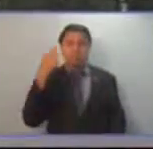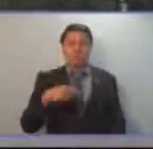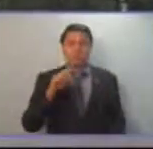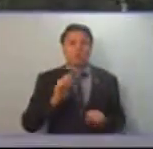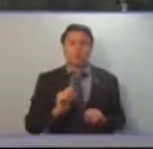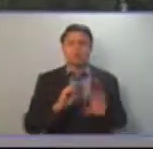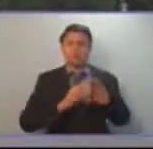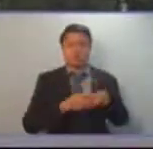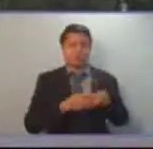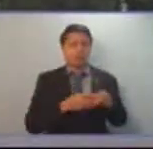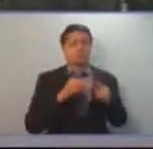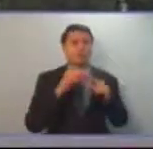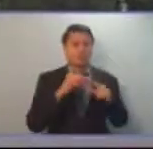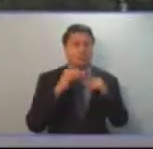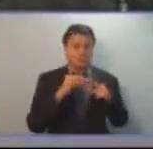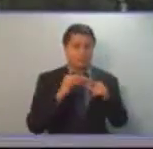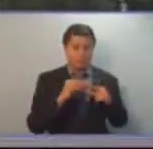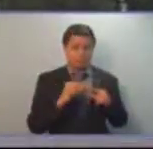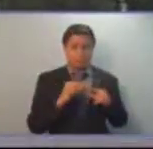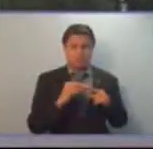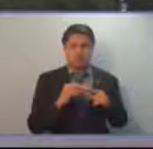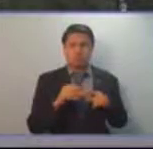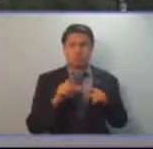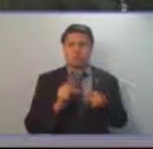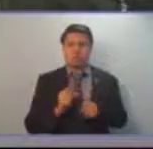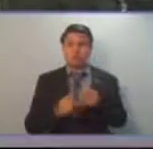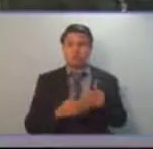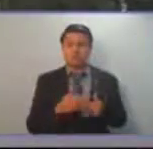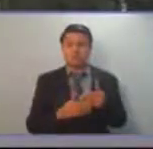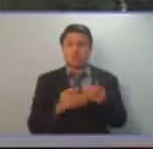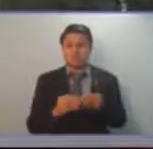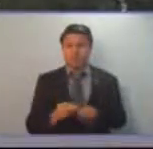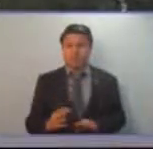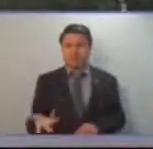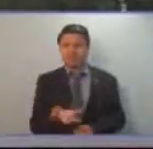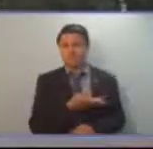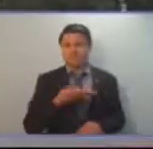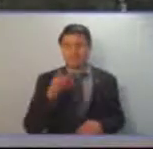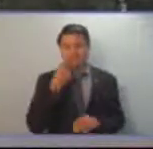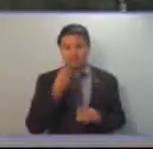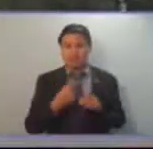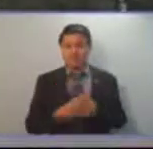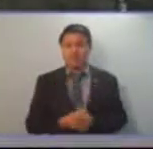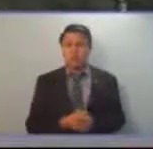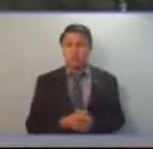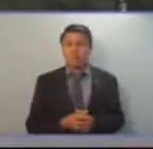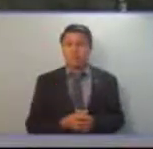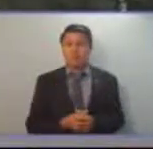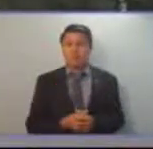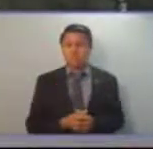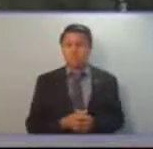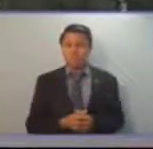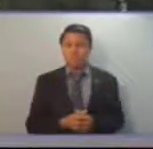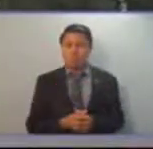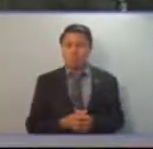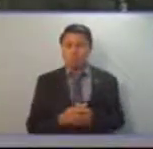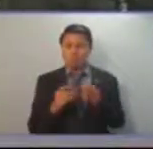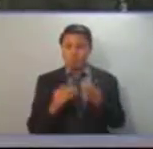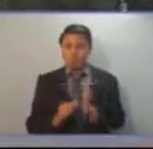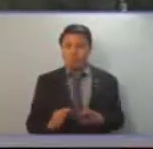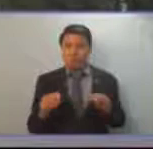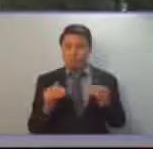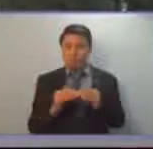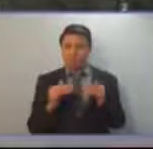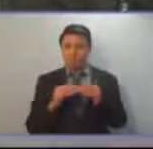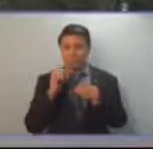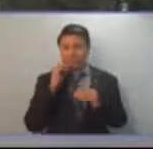una comisión especial que realiza el proceso electoral de autoridades y de candidaturas. También